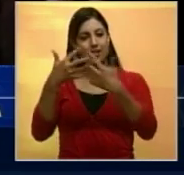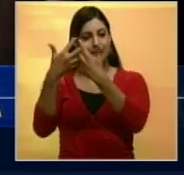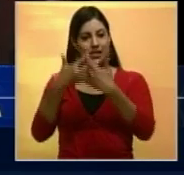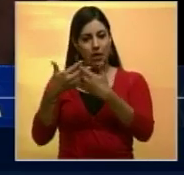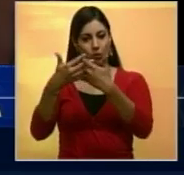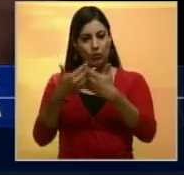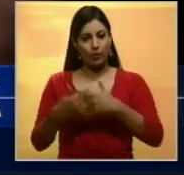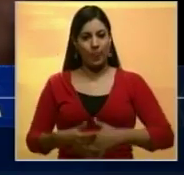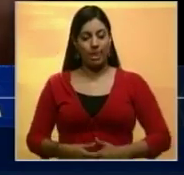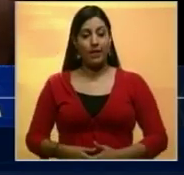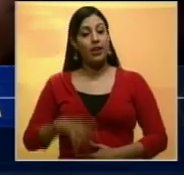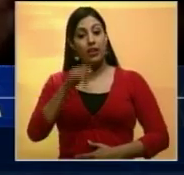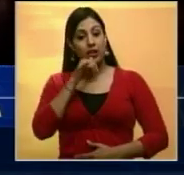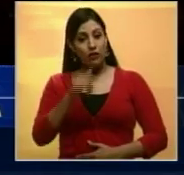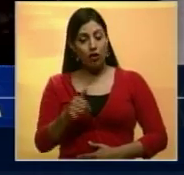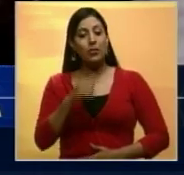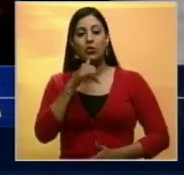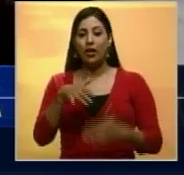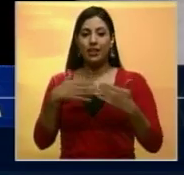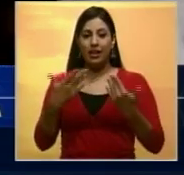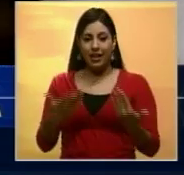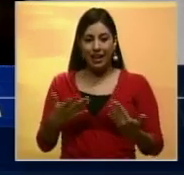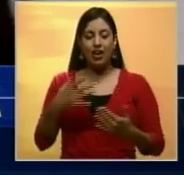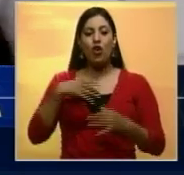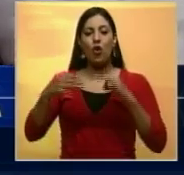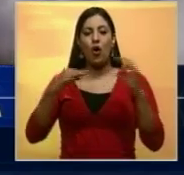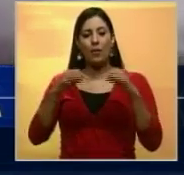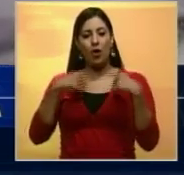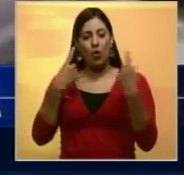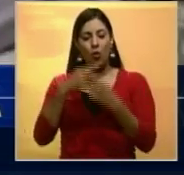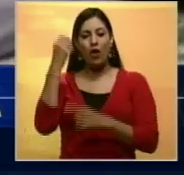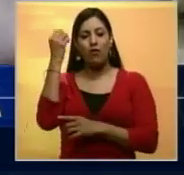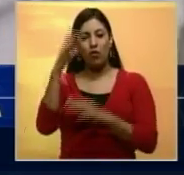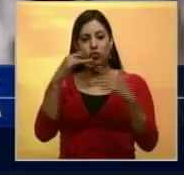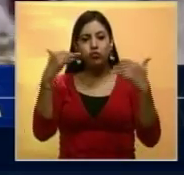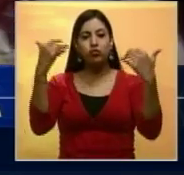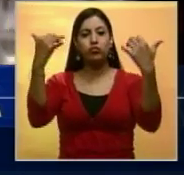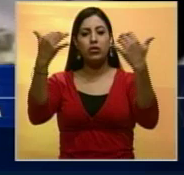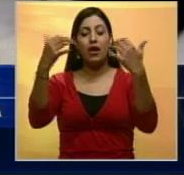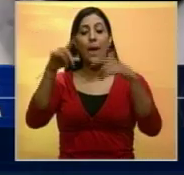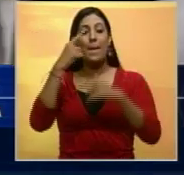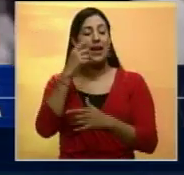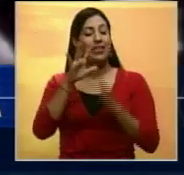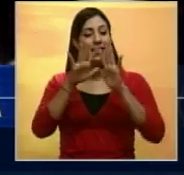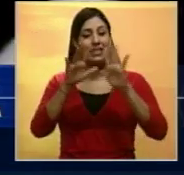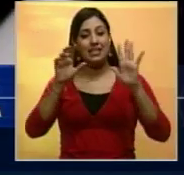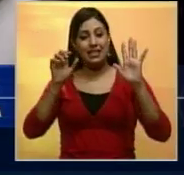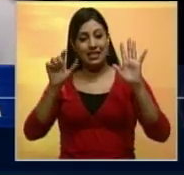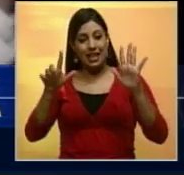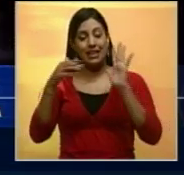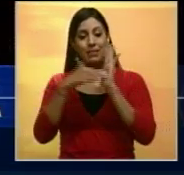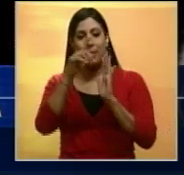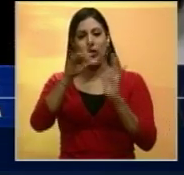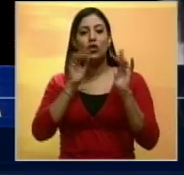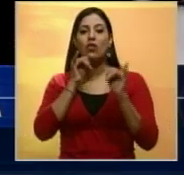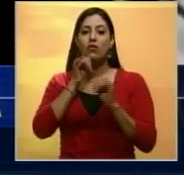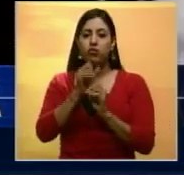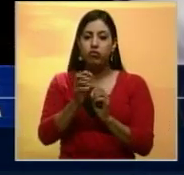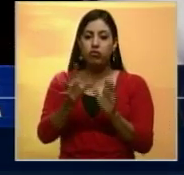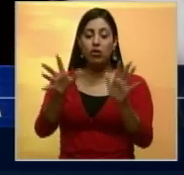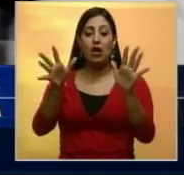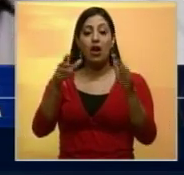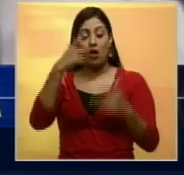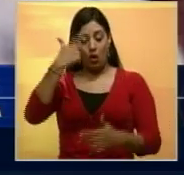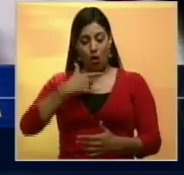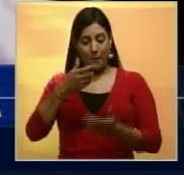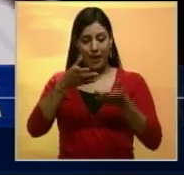Estados Unidos. La noticia se dio a conocer tras su actuación en el Forum de Inglewood, ante más de 17.000 asistentes. El cuerpo